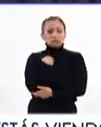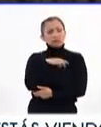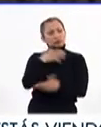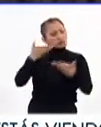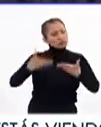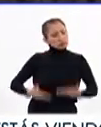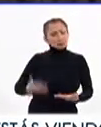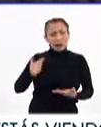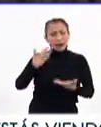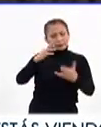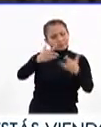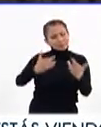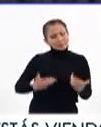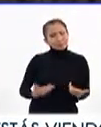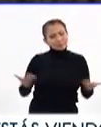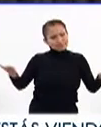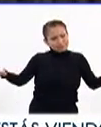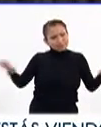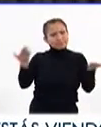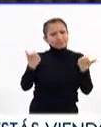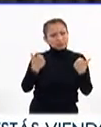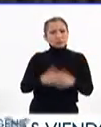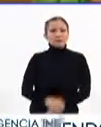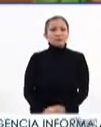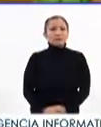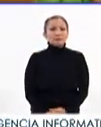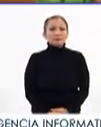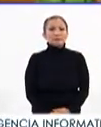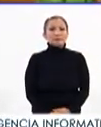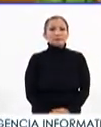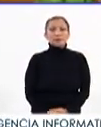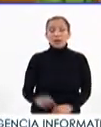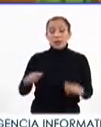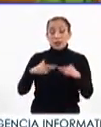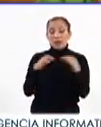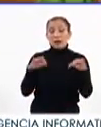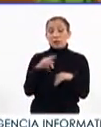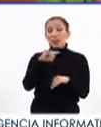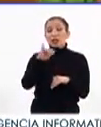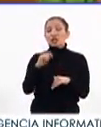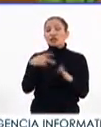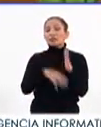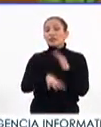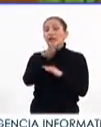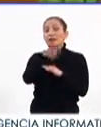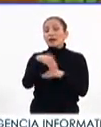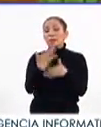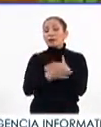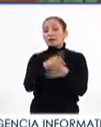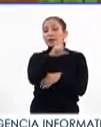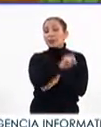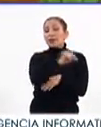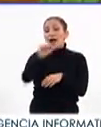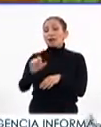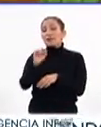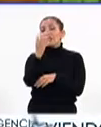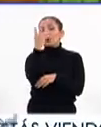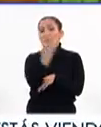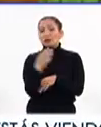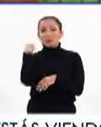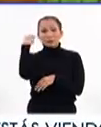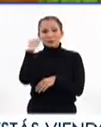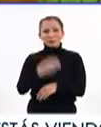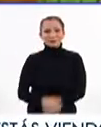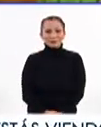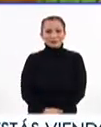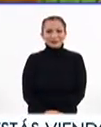Nosotros estamos para recibirlos con los brazos abiertos. La Cumbre Tajín 2019 se realizará del 20 al 24 de